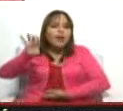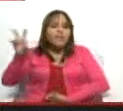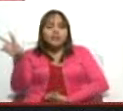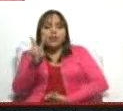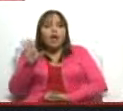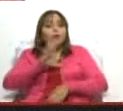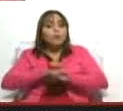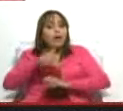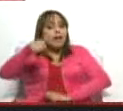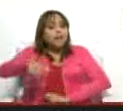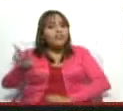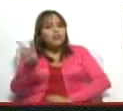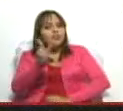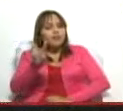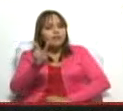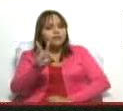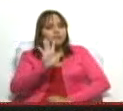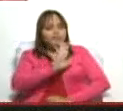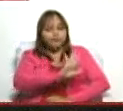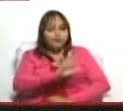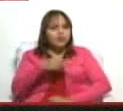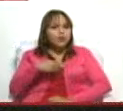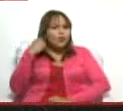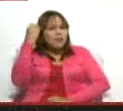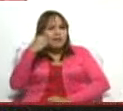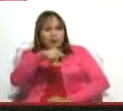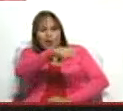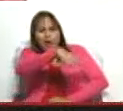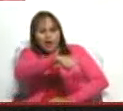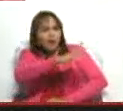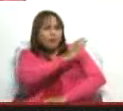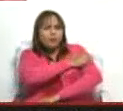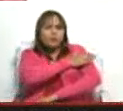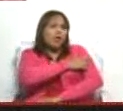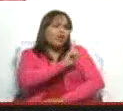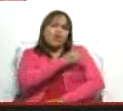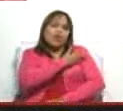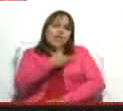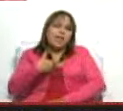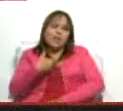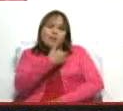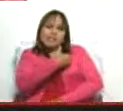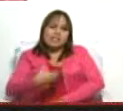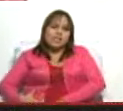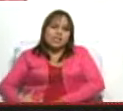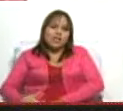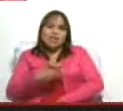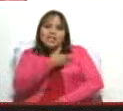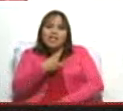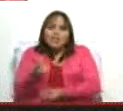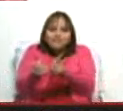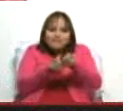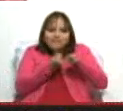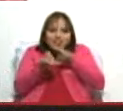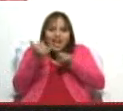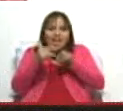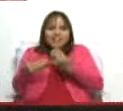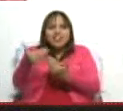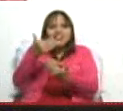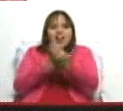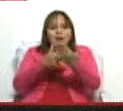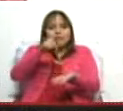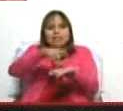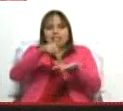verdad, miren, yo creo que a ellos no les interesa la presidencia, les interesa el negocio que está detrás de ser